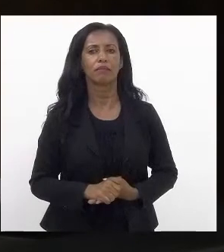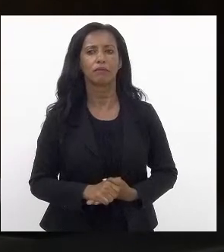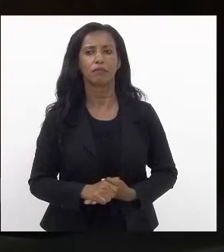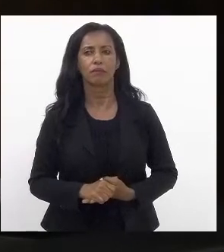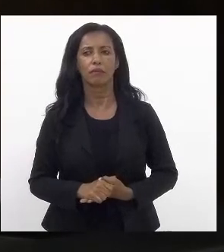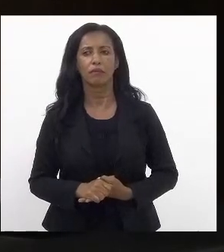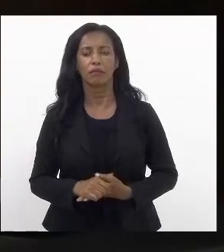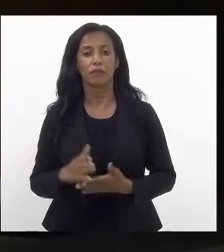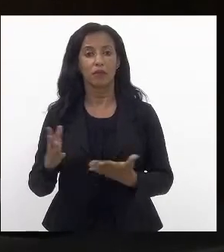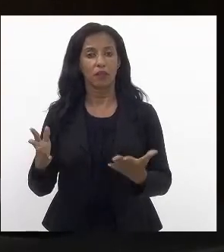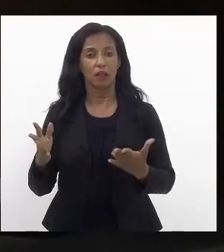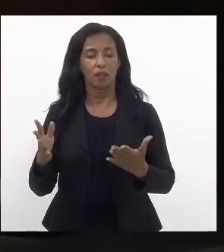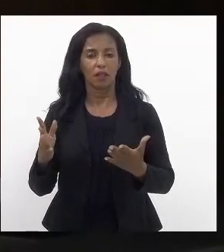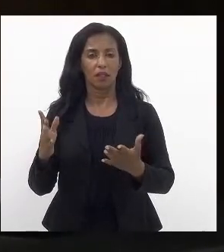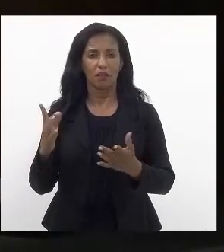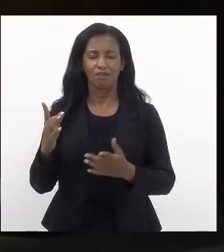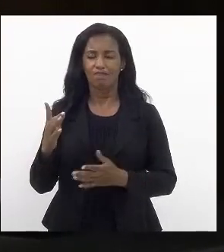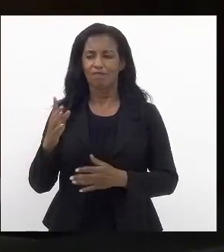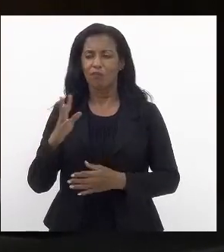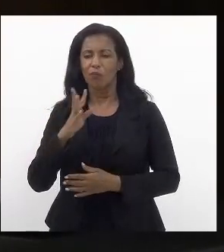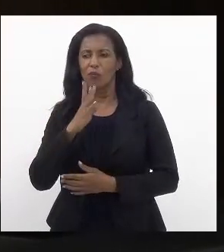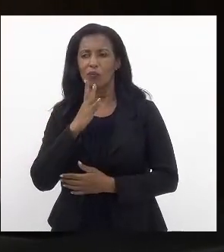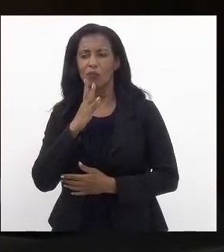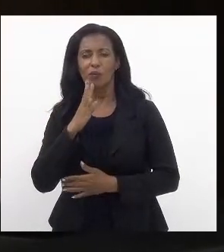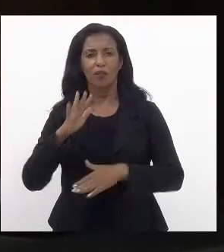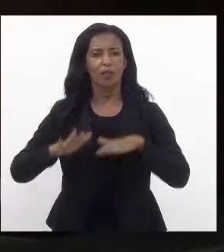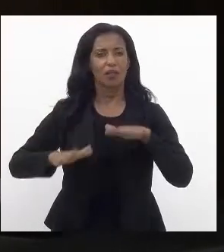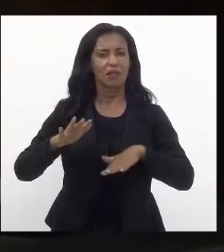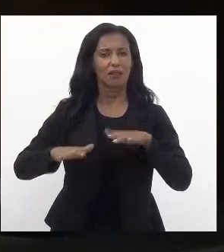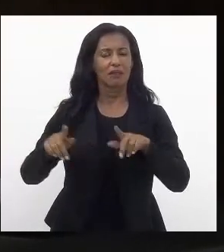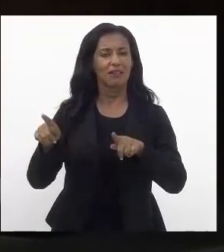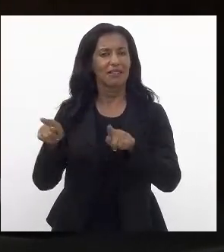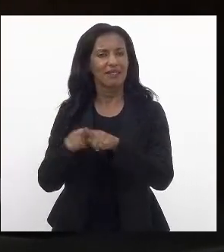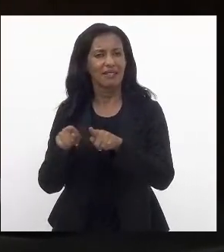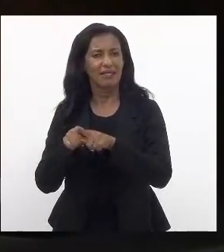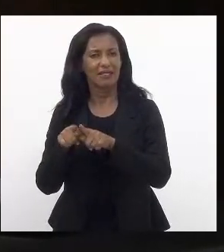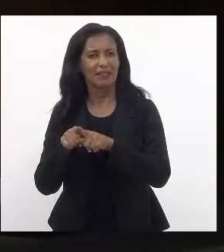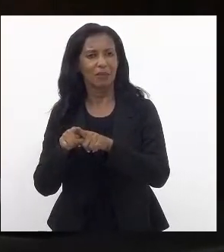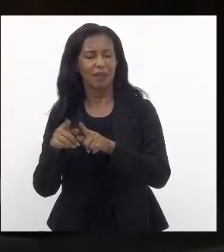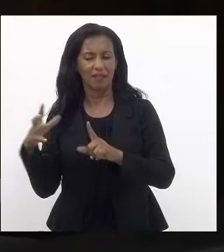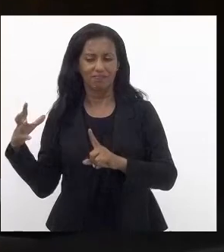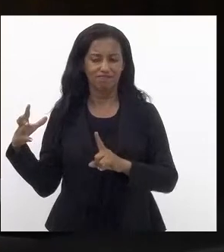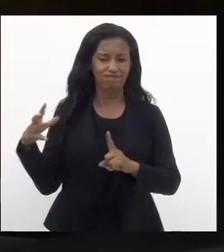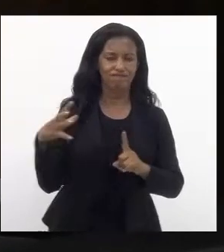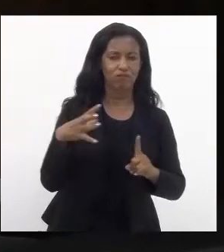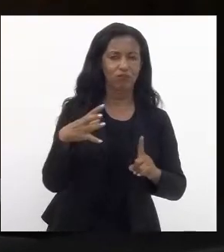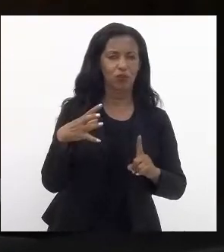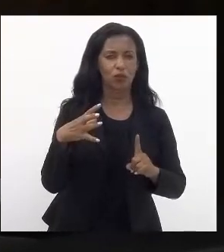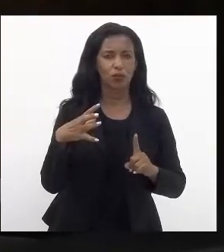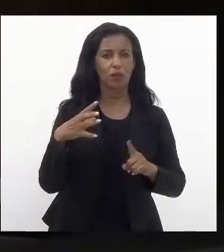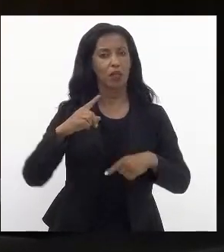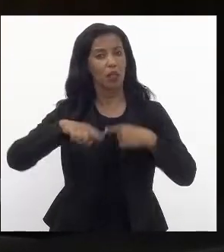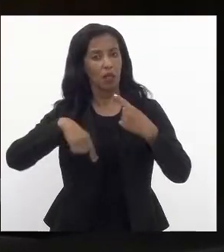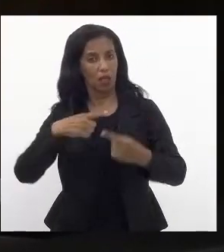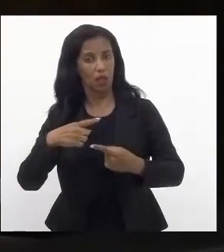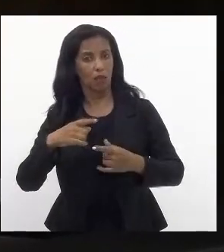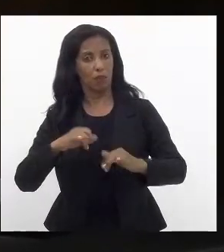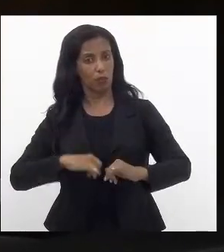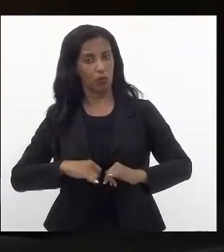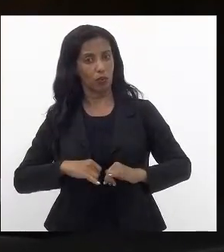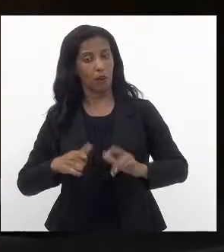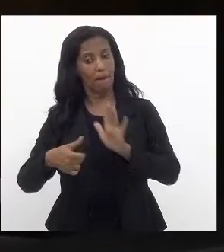y coincide que también esa conspiración, después del martirio, pero antes